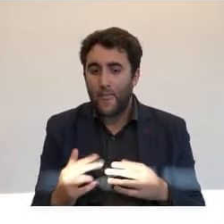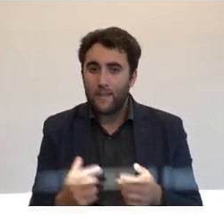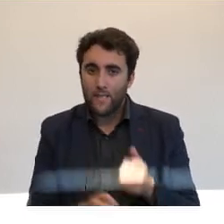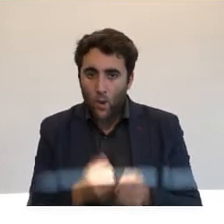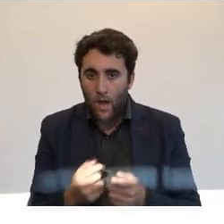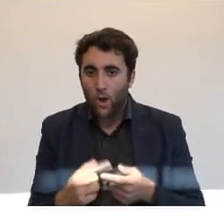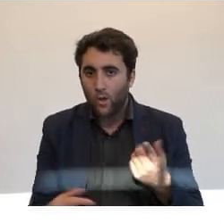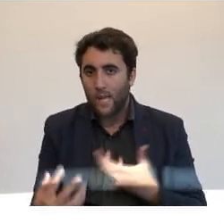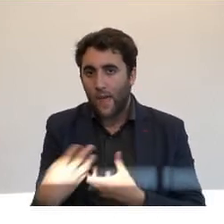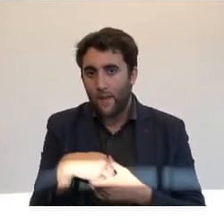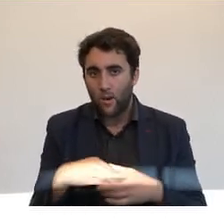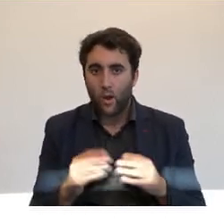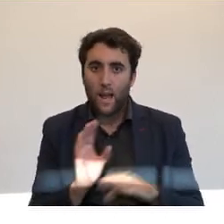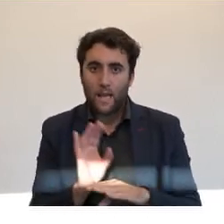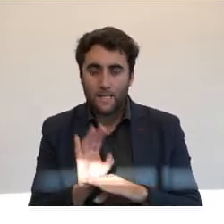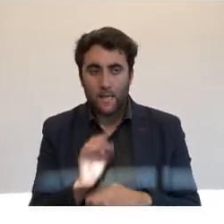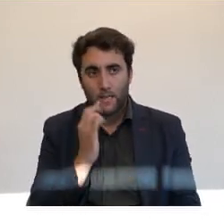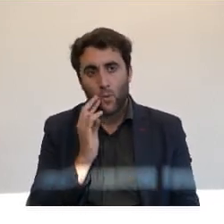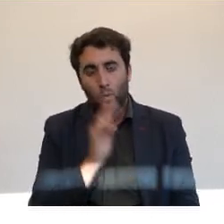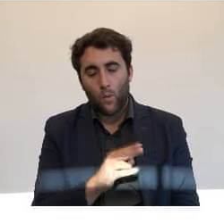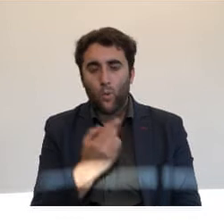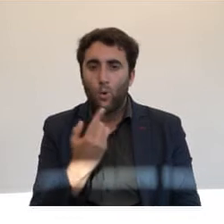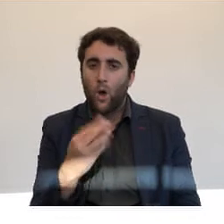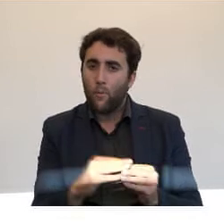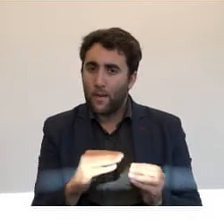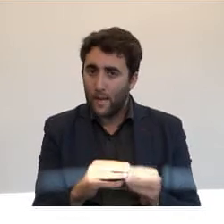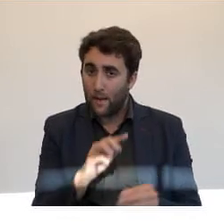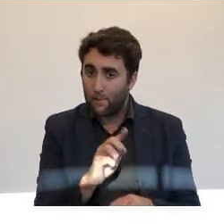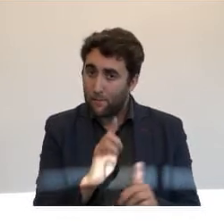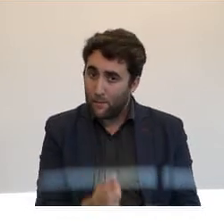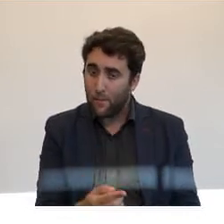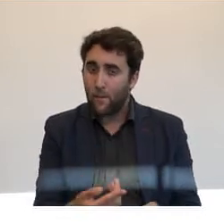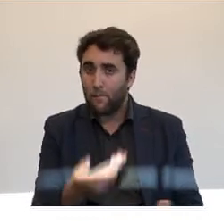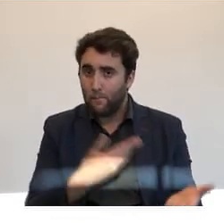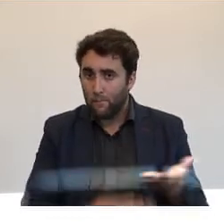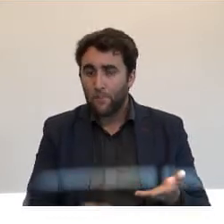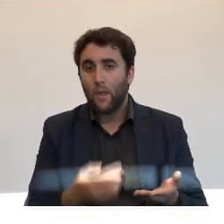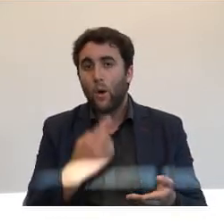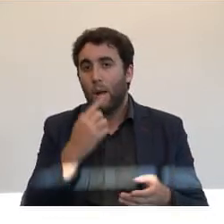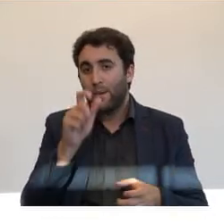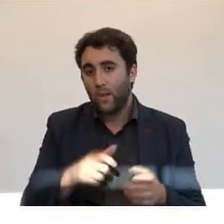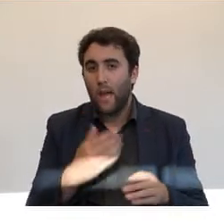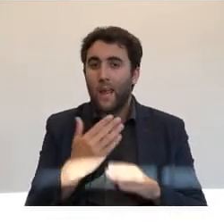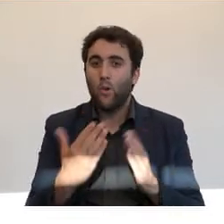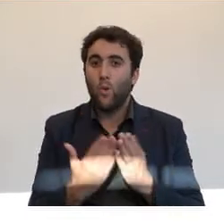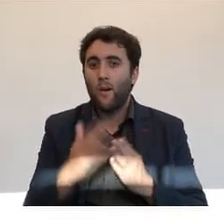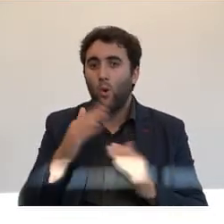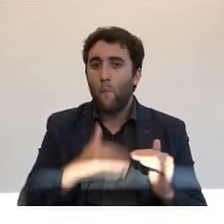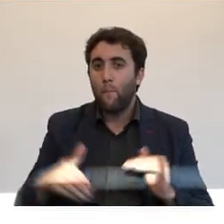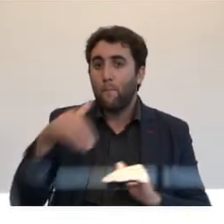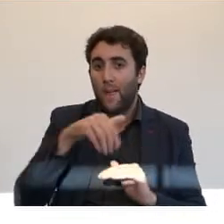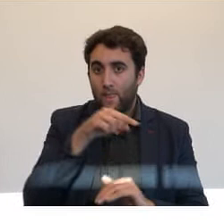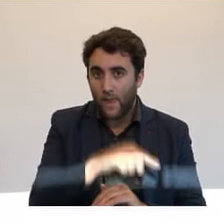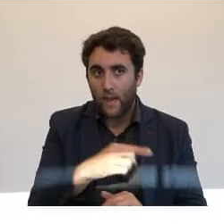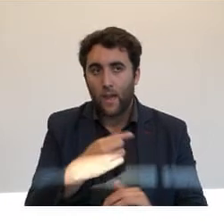aula. Realmente esto me lo compartió una estudiante de máster con la que reflexionaba sobre